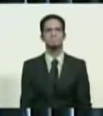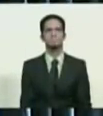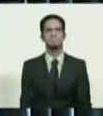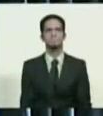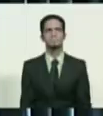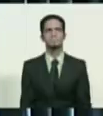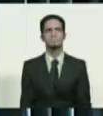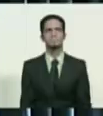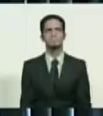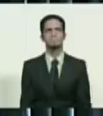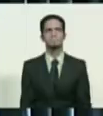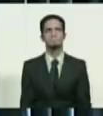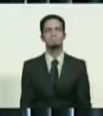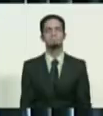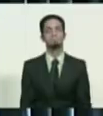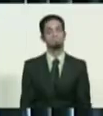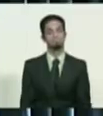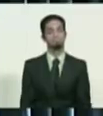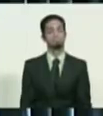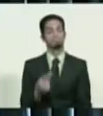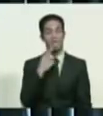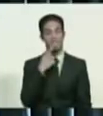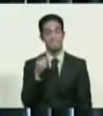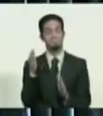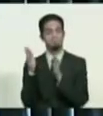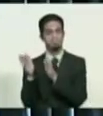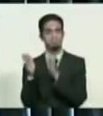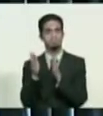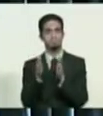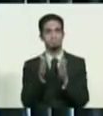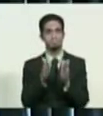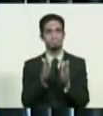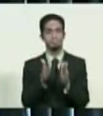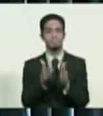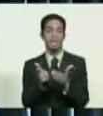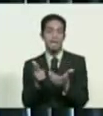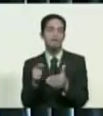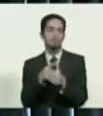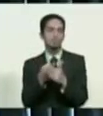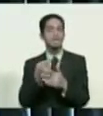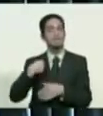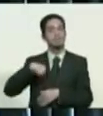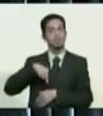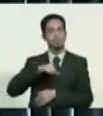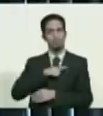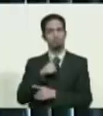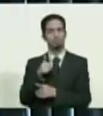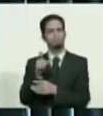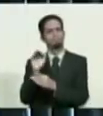En resguardo estricto de los derechos humanos de este criminal.